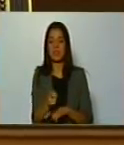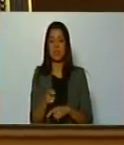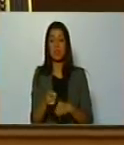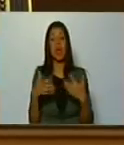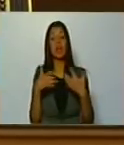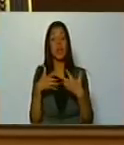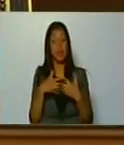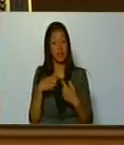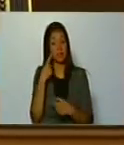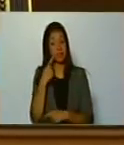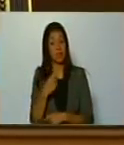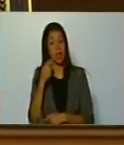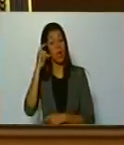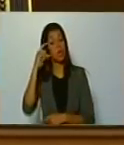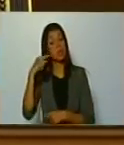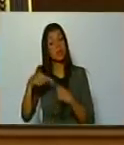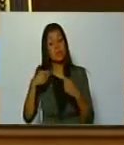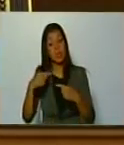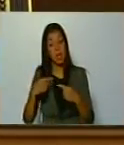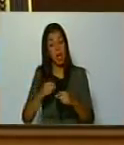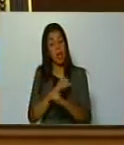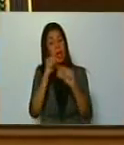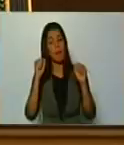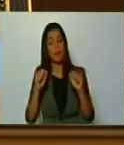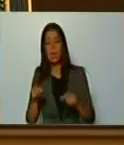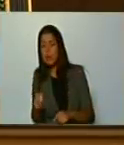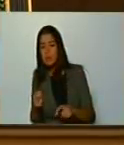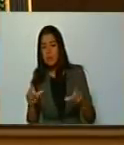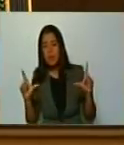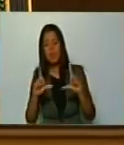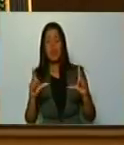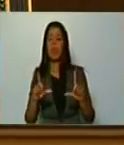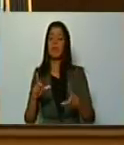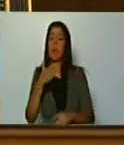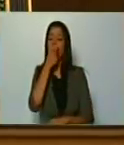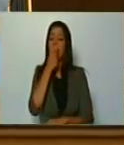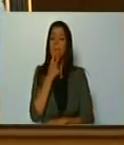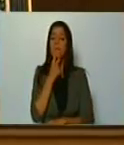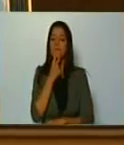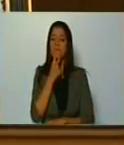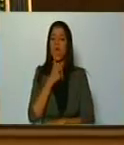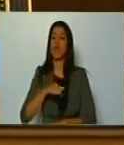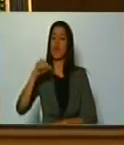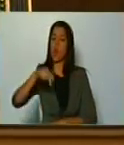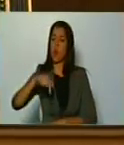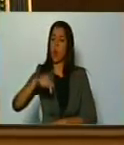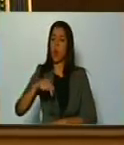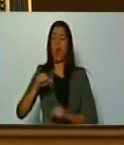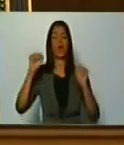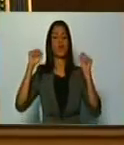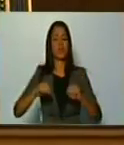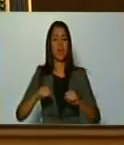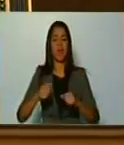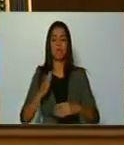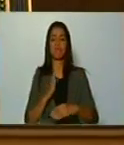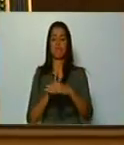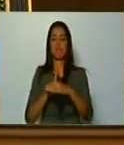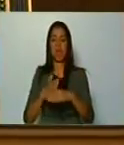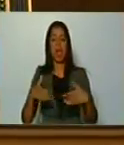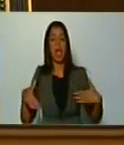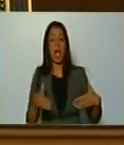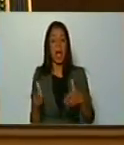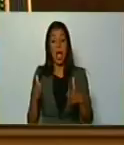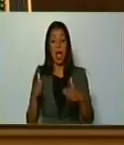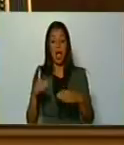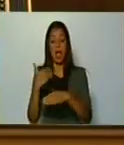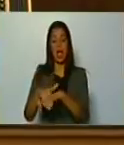ver todos los venezolanos y las venezolanas cada mañana para decirnos que ese día también nos iban a trancar las calles, para